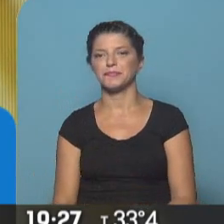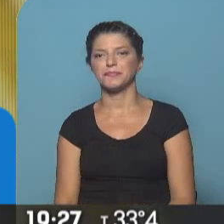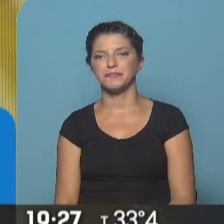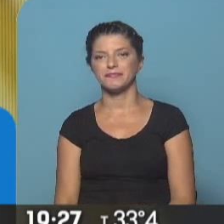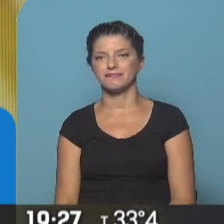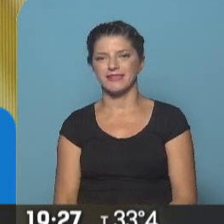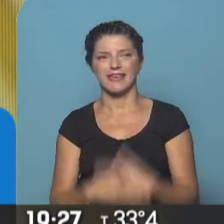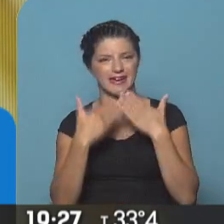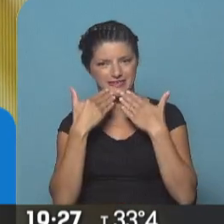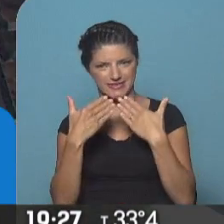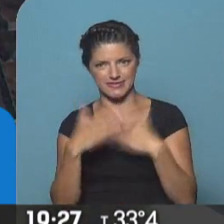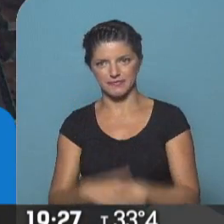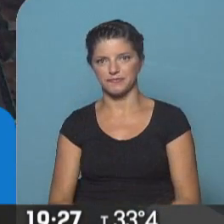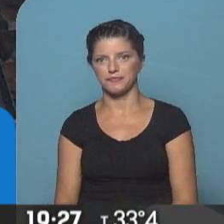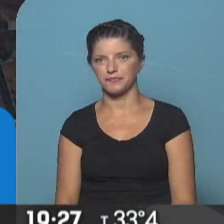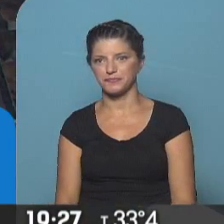Gracias.